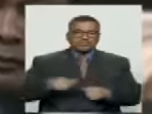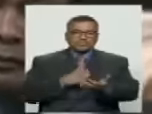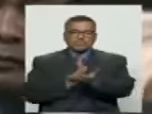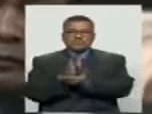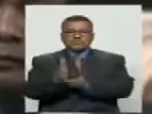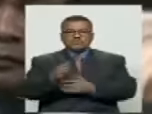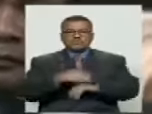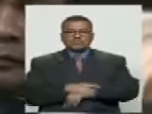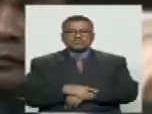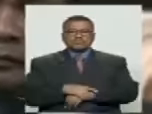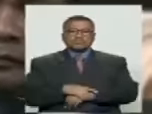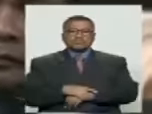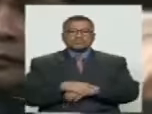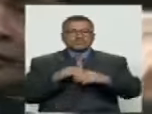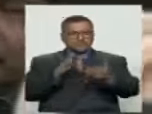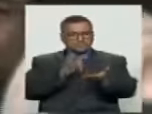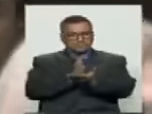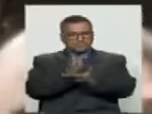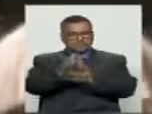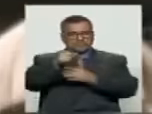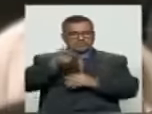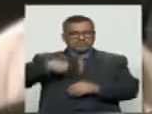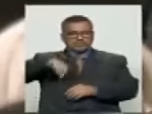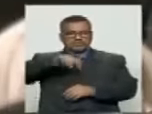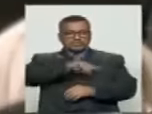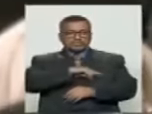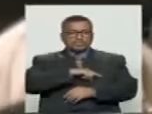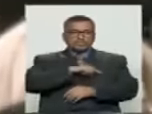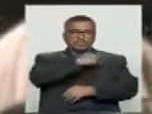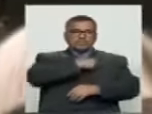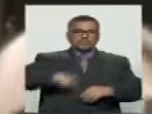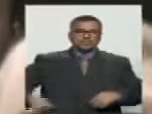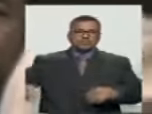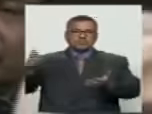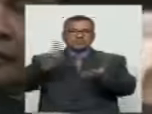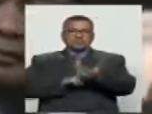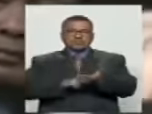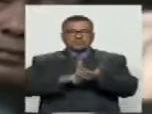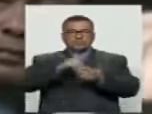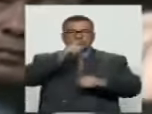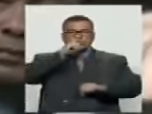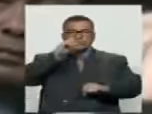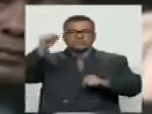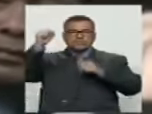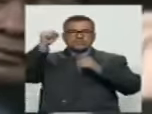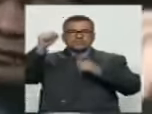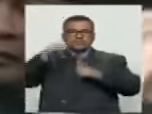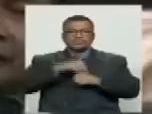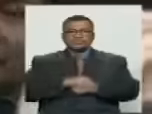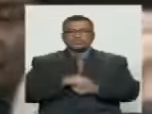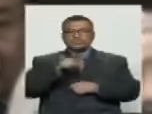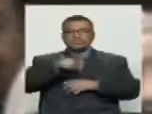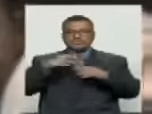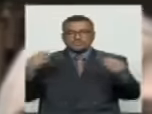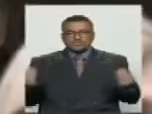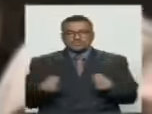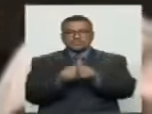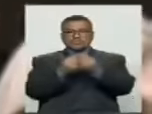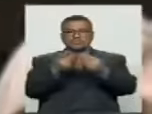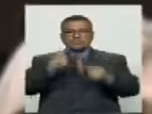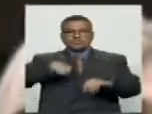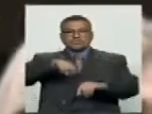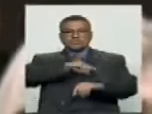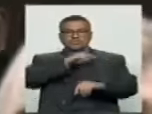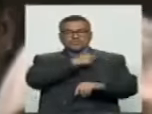continuará, y lo continúa nuestro presidente reelecto, Nicolás Maduro Moros, junto a